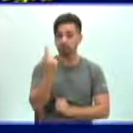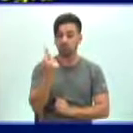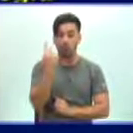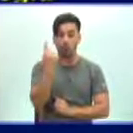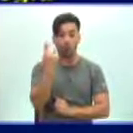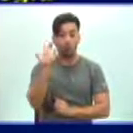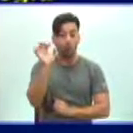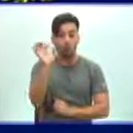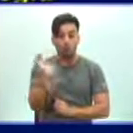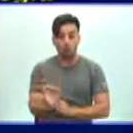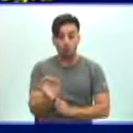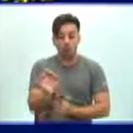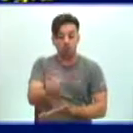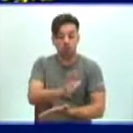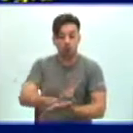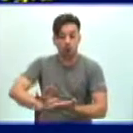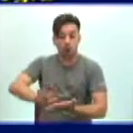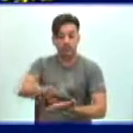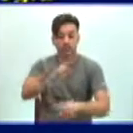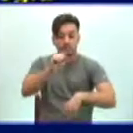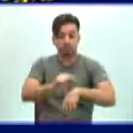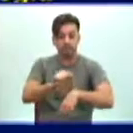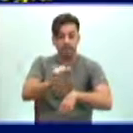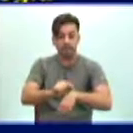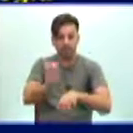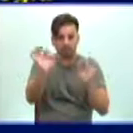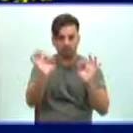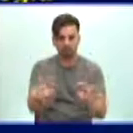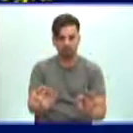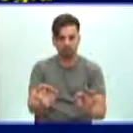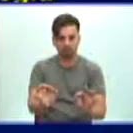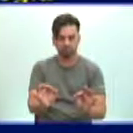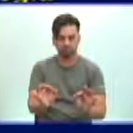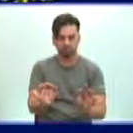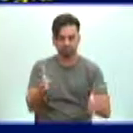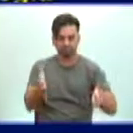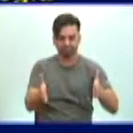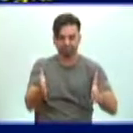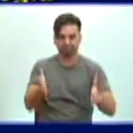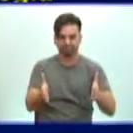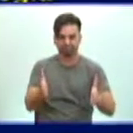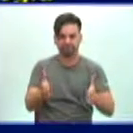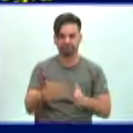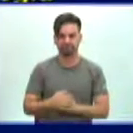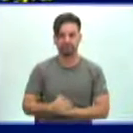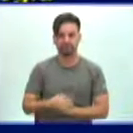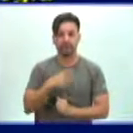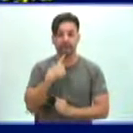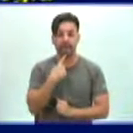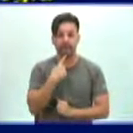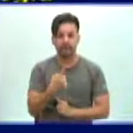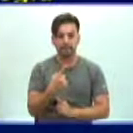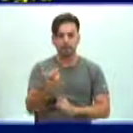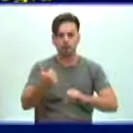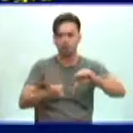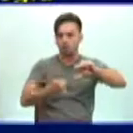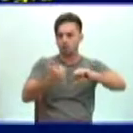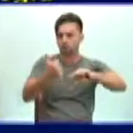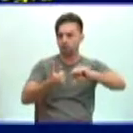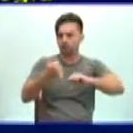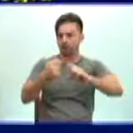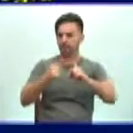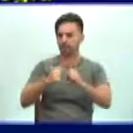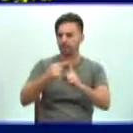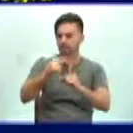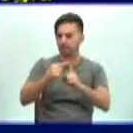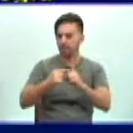lugar determinado. Por tanto, cuando hablamos del comportamiento de las temperaturas, de las precipitaciones en un